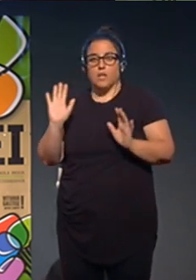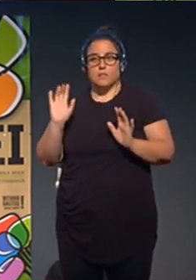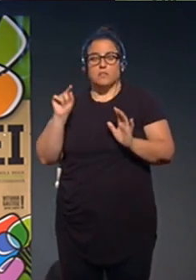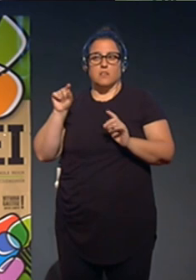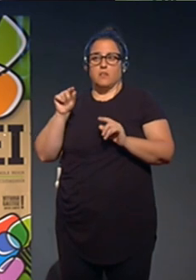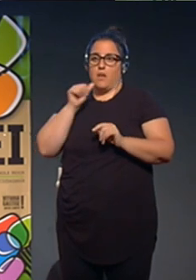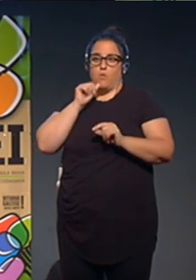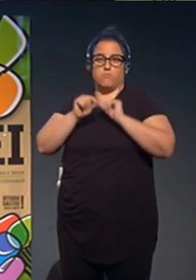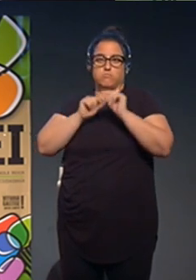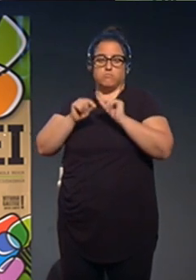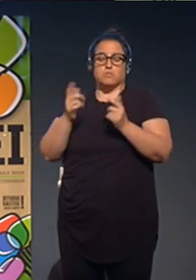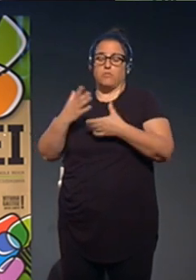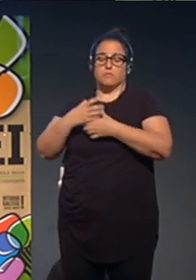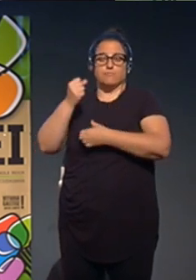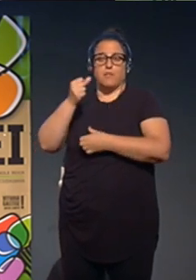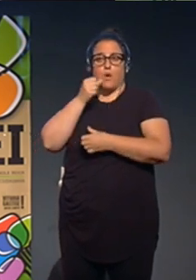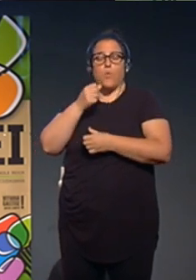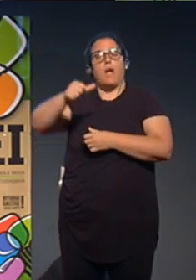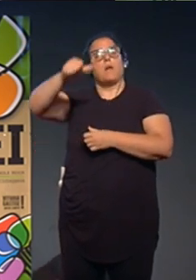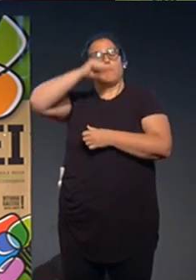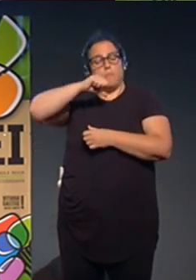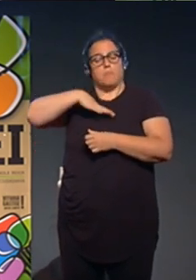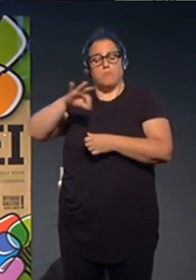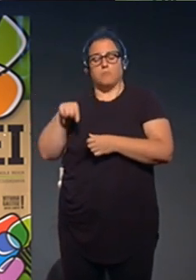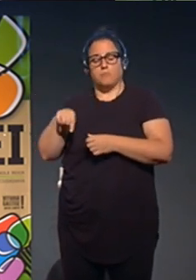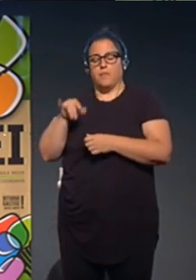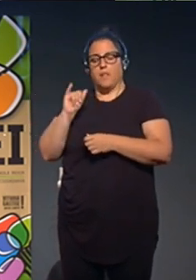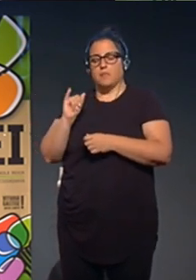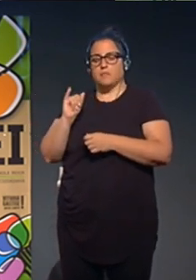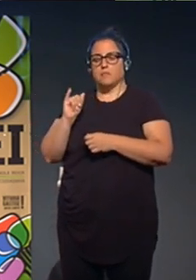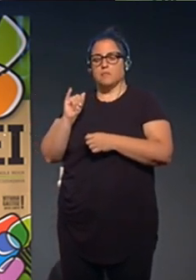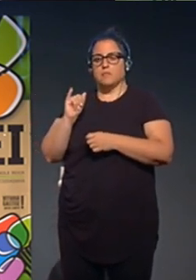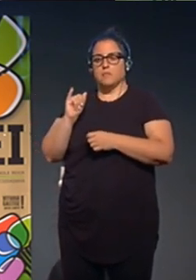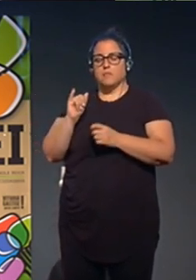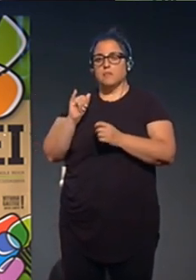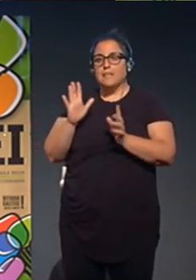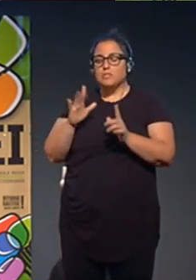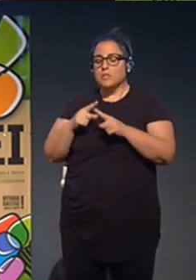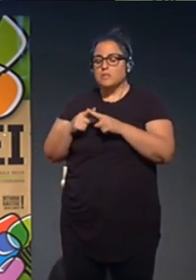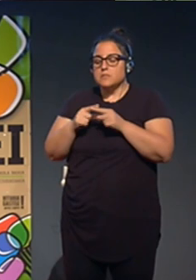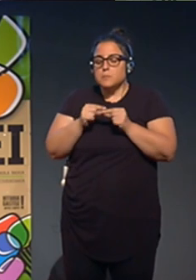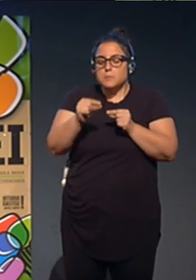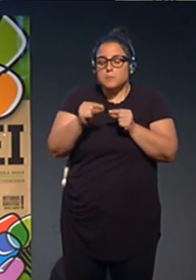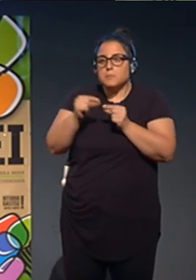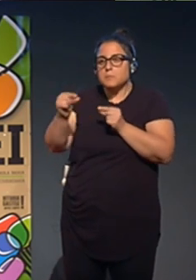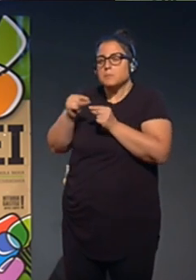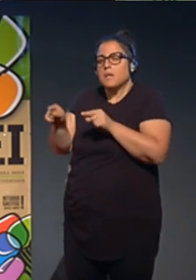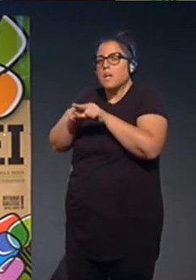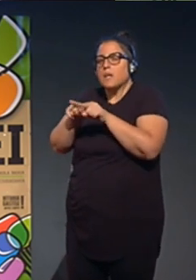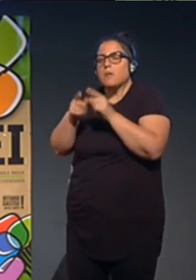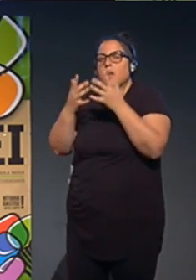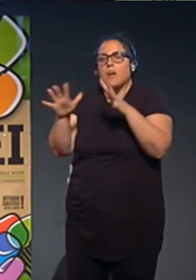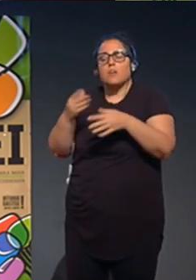está infectado entonces llevaban agua potable y y y y y y lo lleva y raciona a sus hermanos a pesar de que el